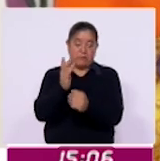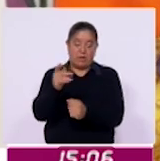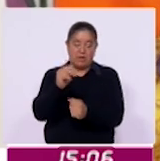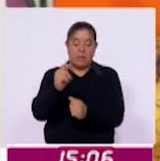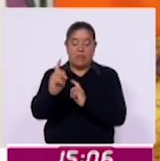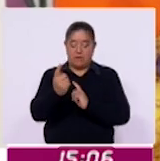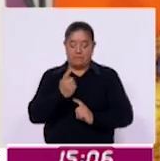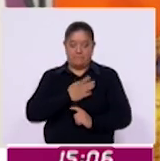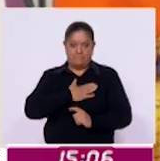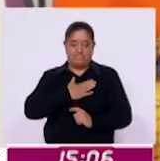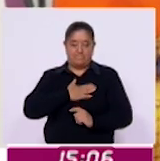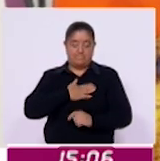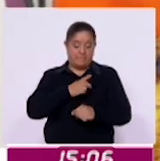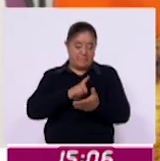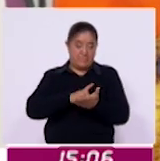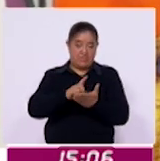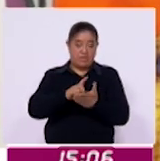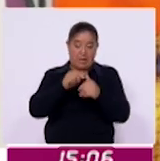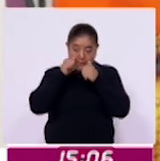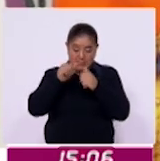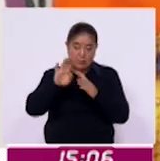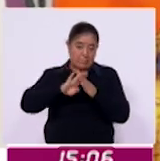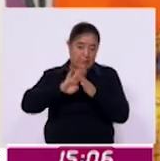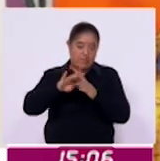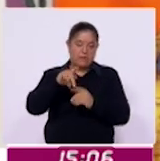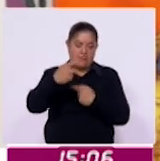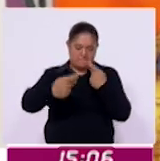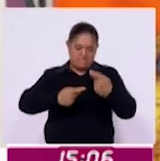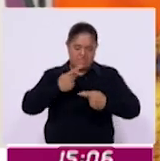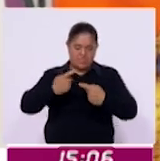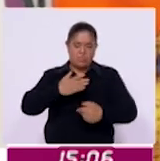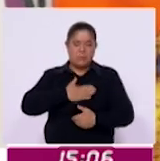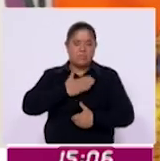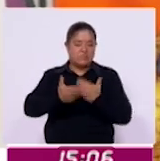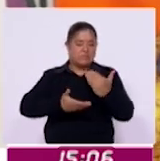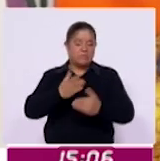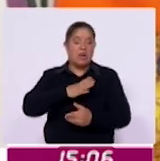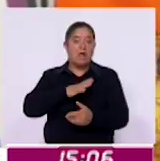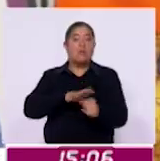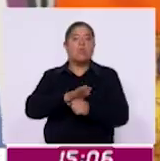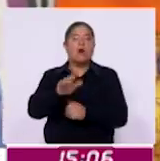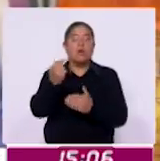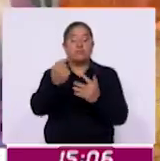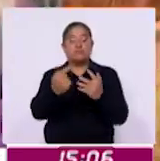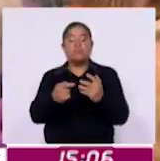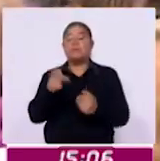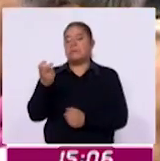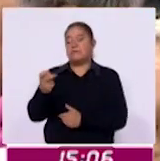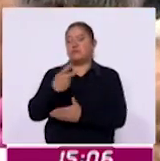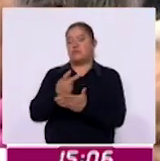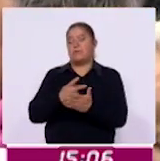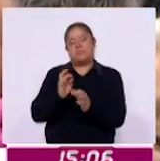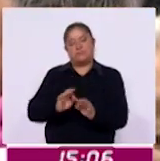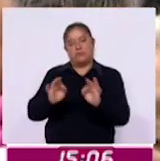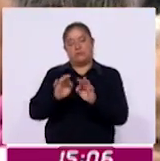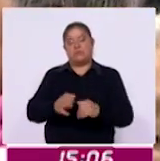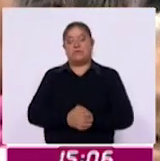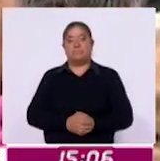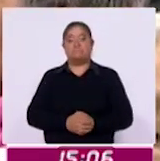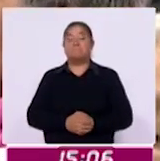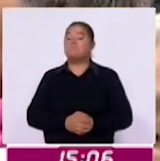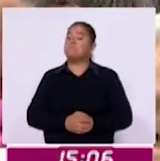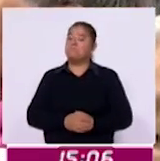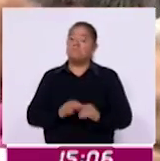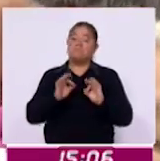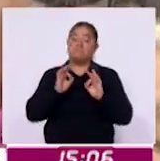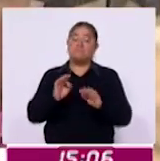Atención a Migrantes y preguntar por todos los servicios que ofrecemos y por este programa que es tan importante. Perfecto. En esta última